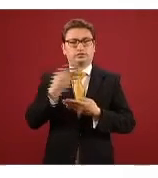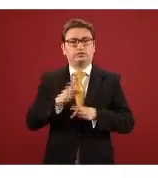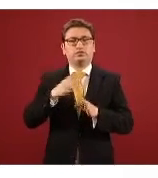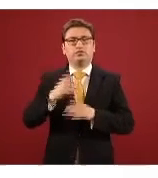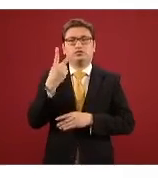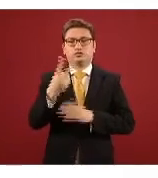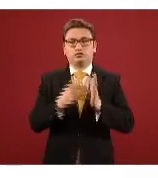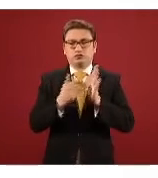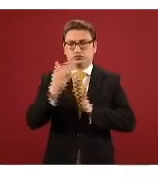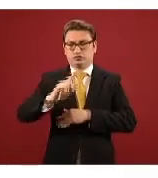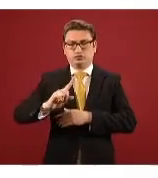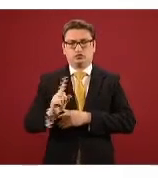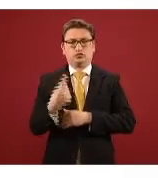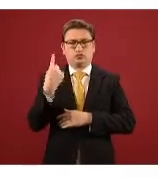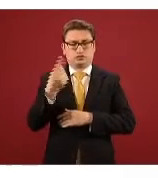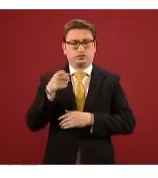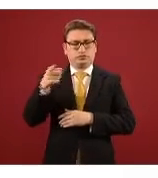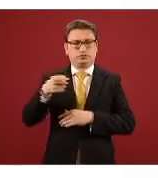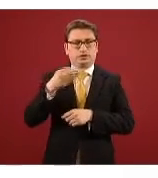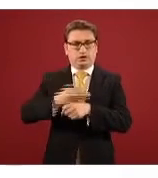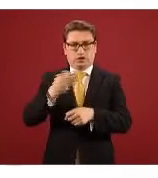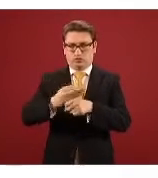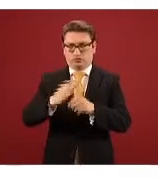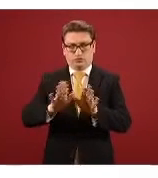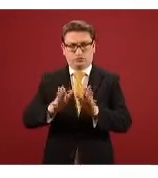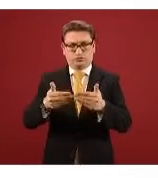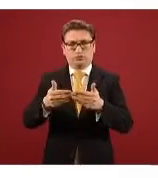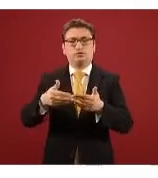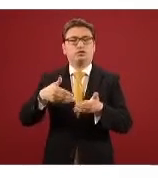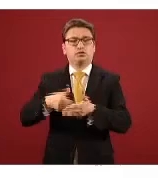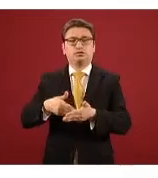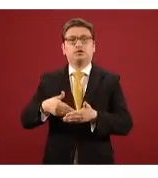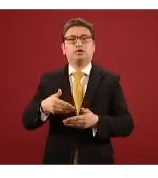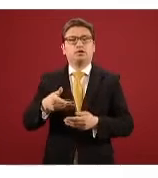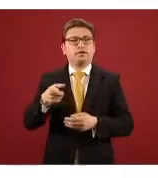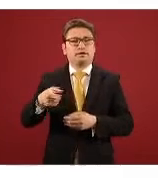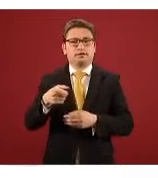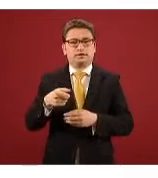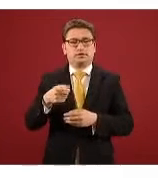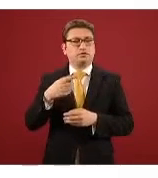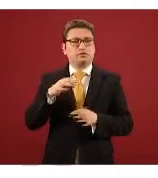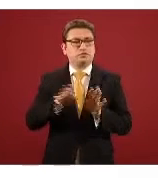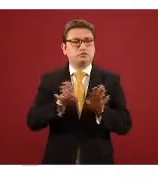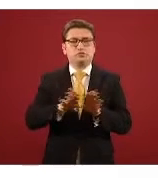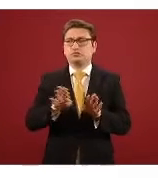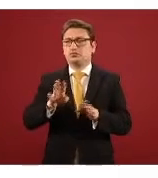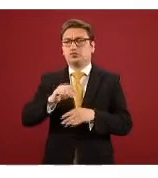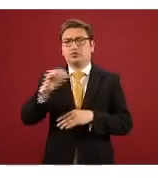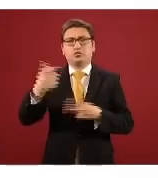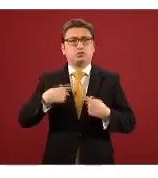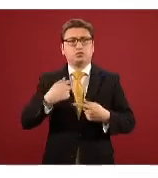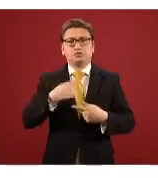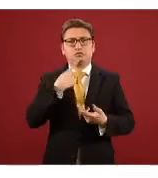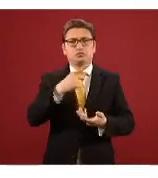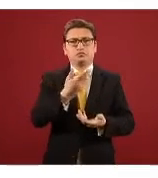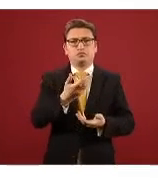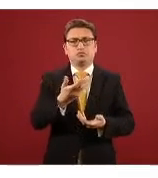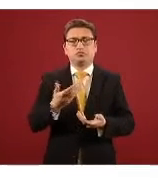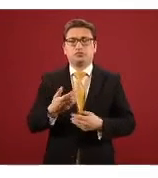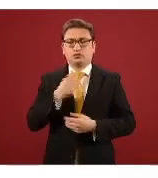millones que se encuentra en este momento sin que haya sido reclamada por ningún particular. Adelante, por